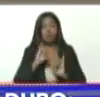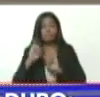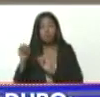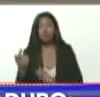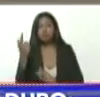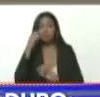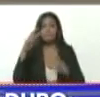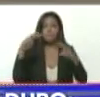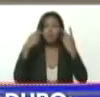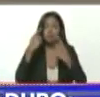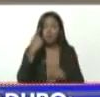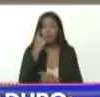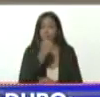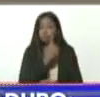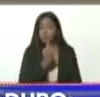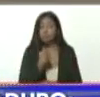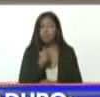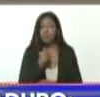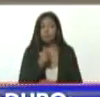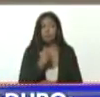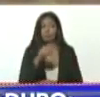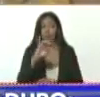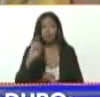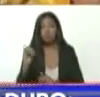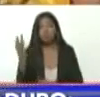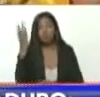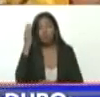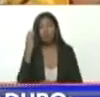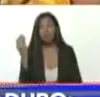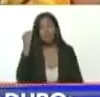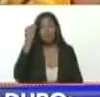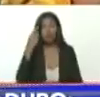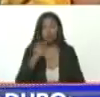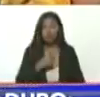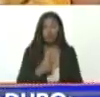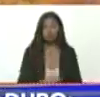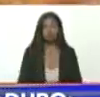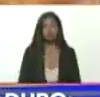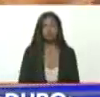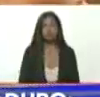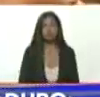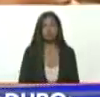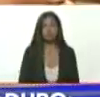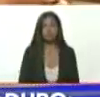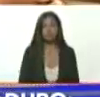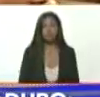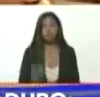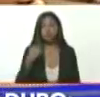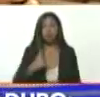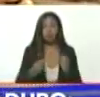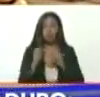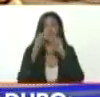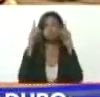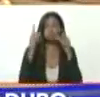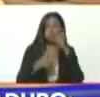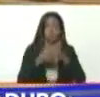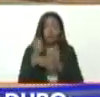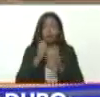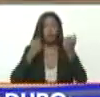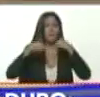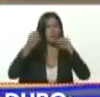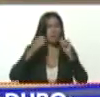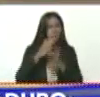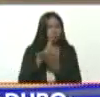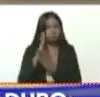mírenme los ojos. Ustedes saben a qué me refiero, ¿verdad? Y tengo otras sorpresas por ahí que estoy preparando